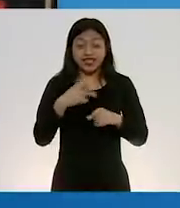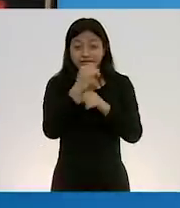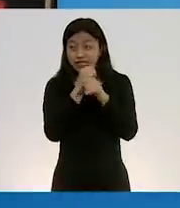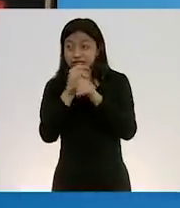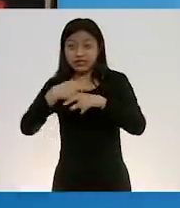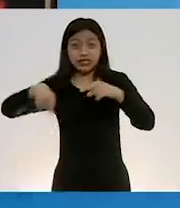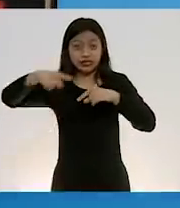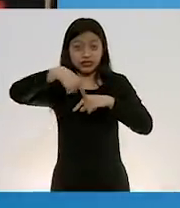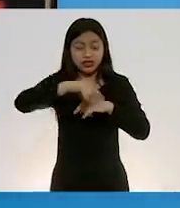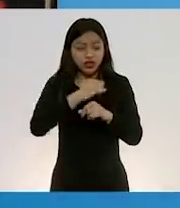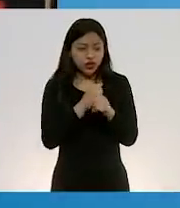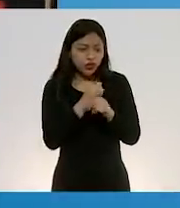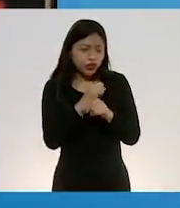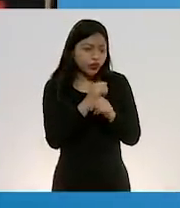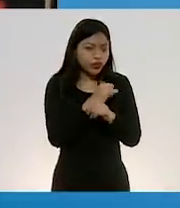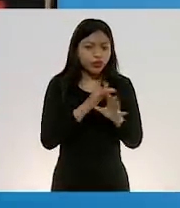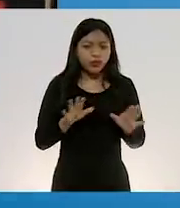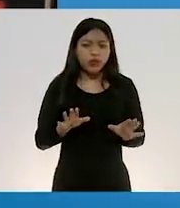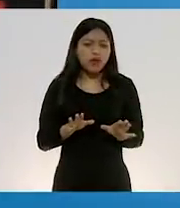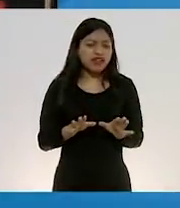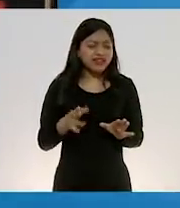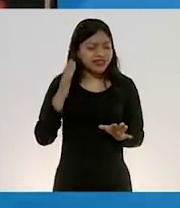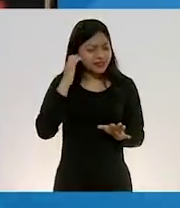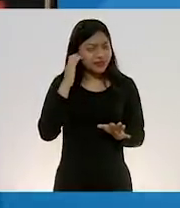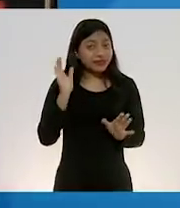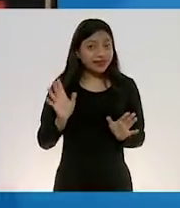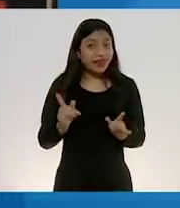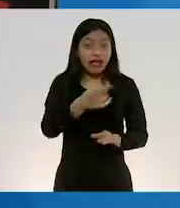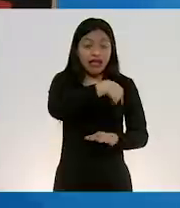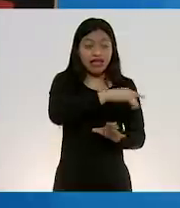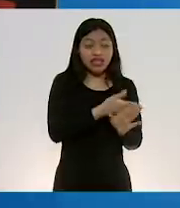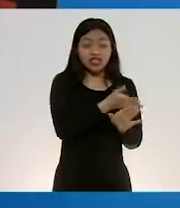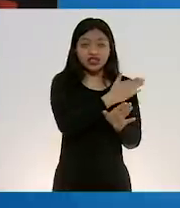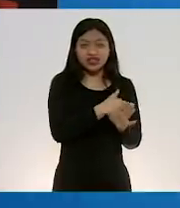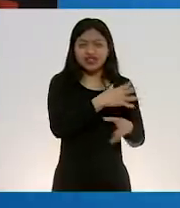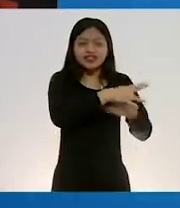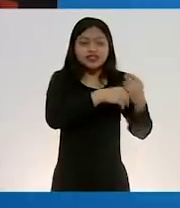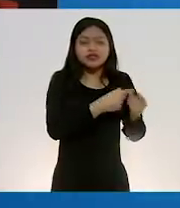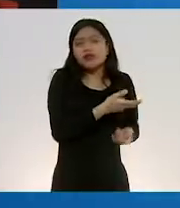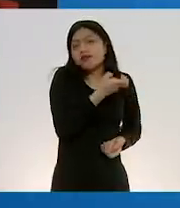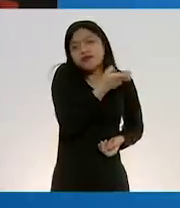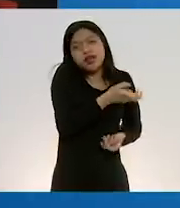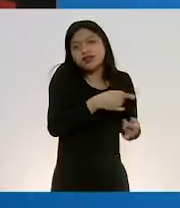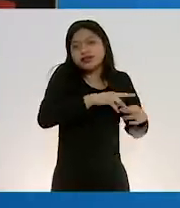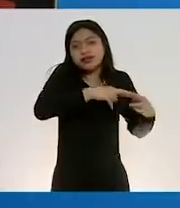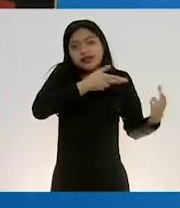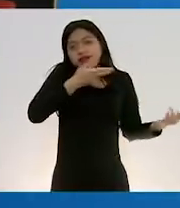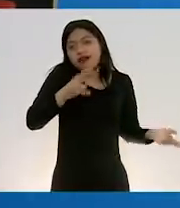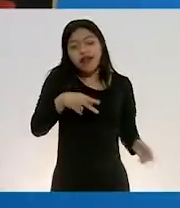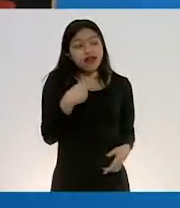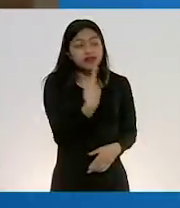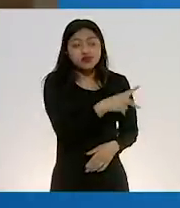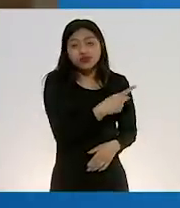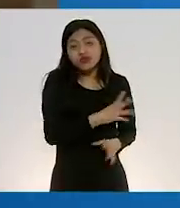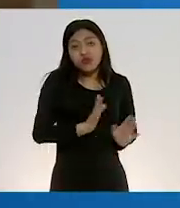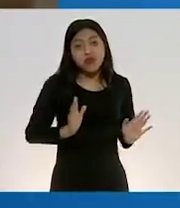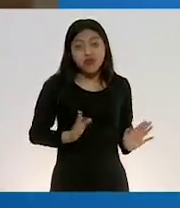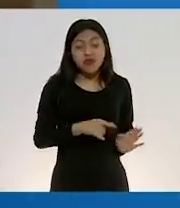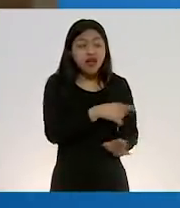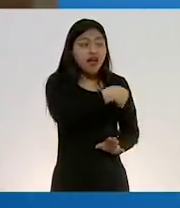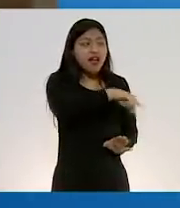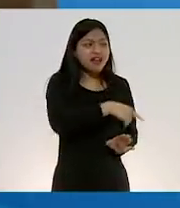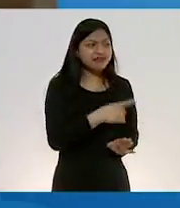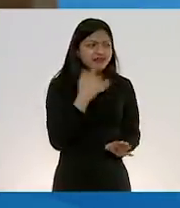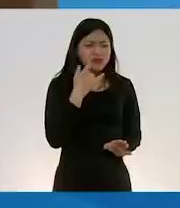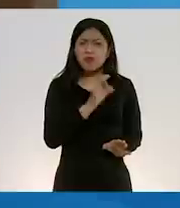sin embargo, para ellos no era ningún problema. Y es esas formas de convivencia que se aceptaban con toda naturalidad y que